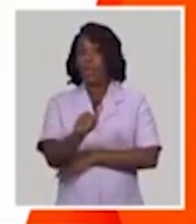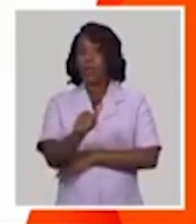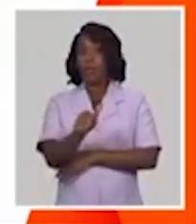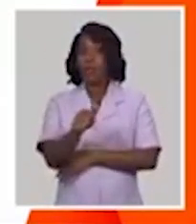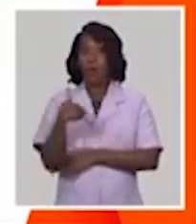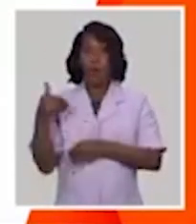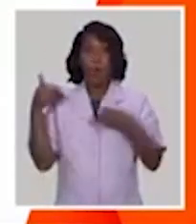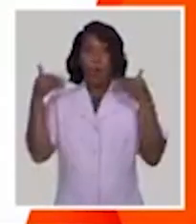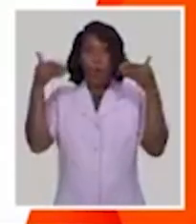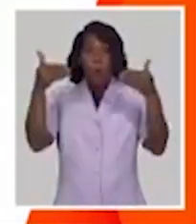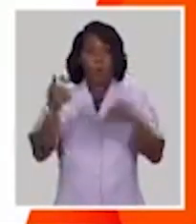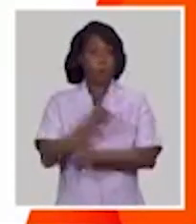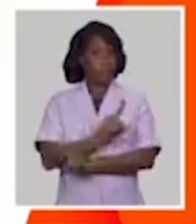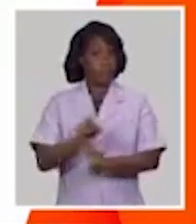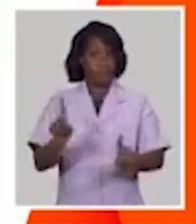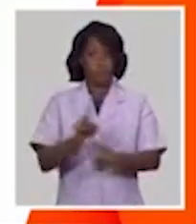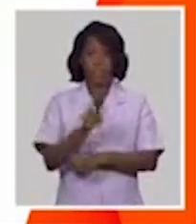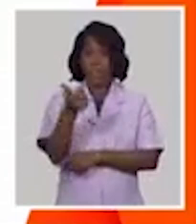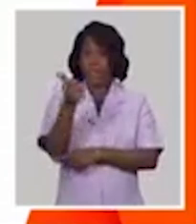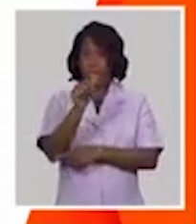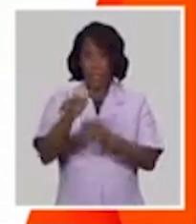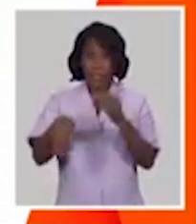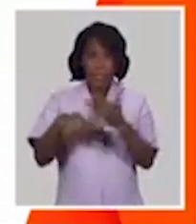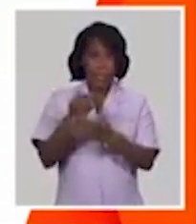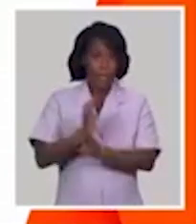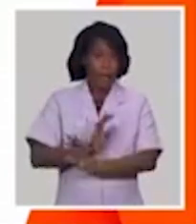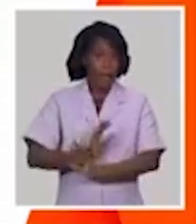naturales en las oficinas habilitadas en las